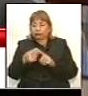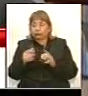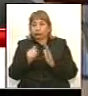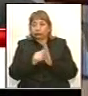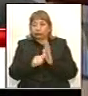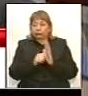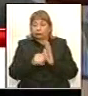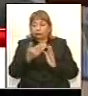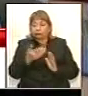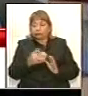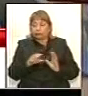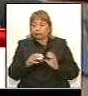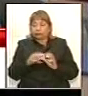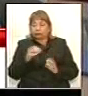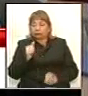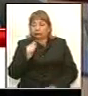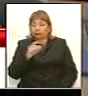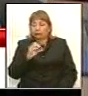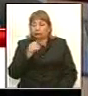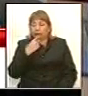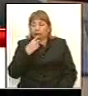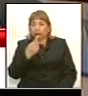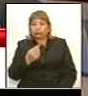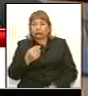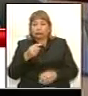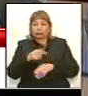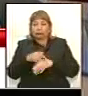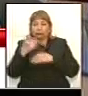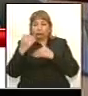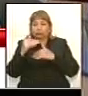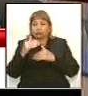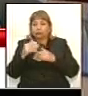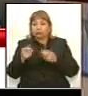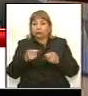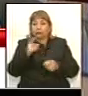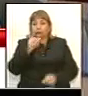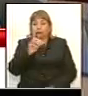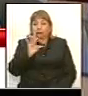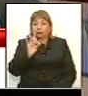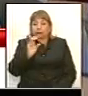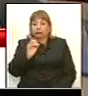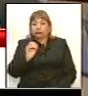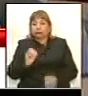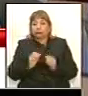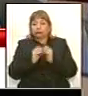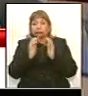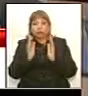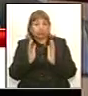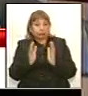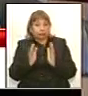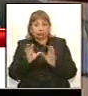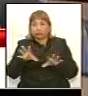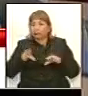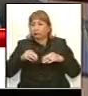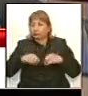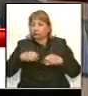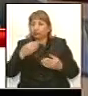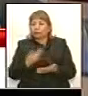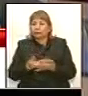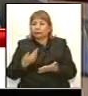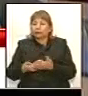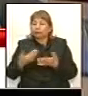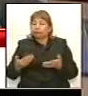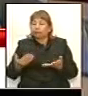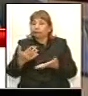entre los que está la congresista Alcorta, le daba de plazo al Ejecutivo 180 días para que apruebe los instrumentos de